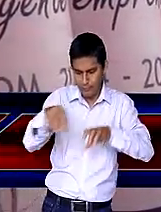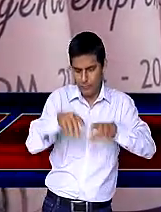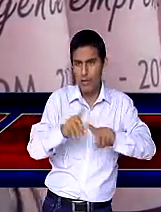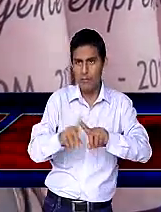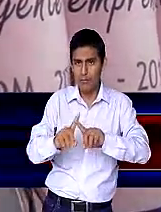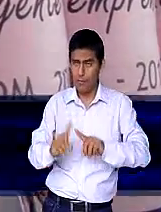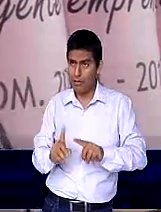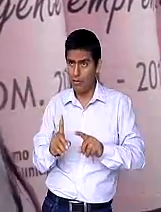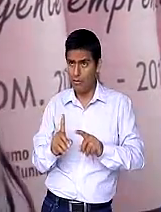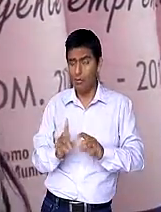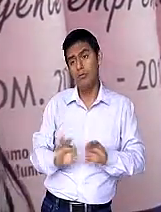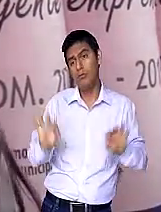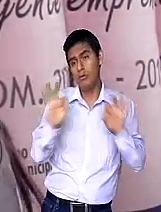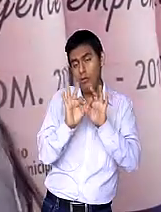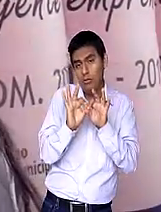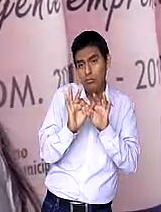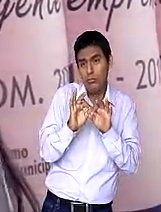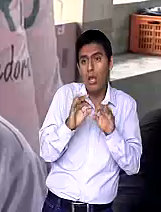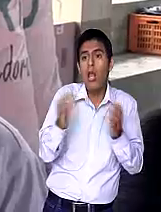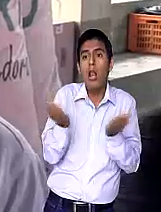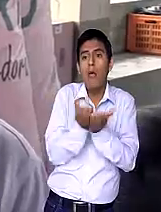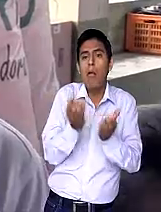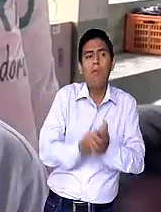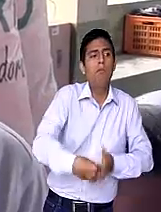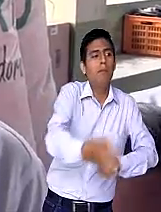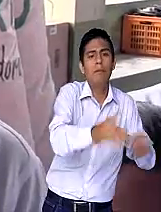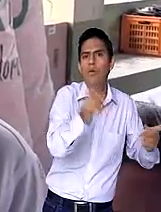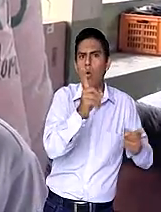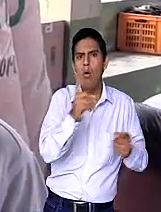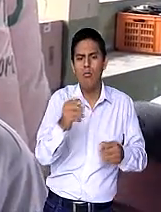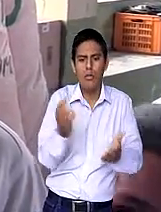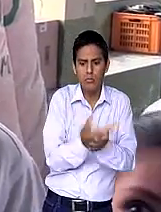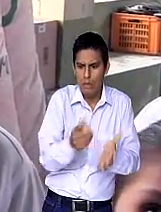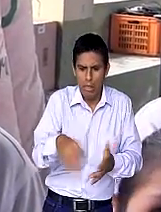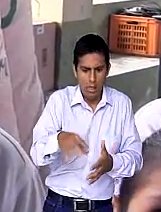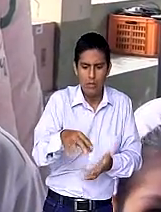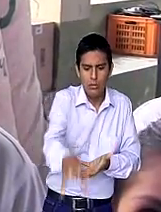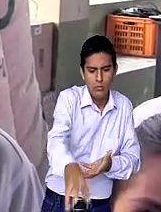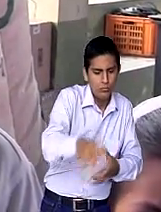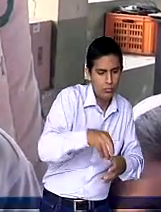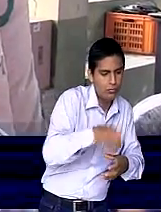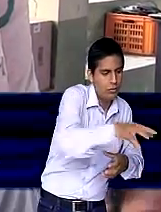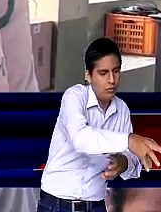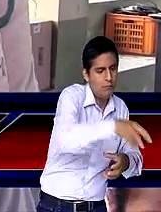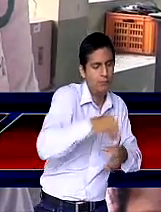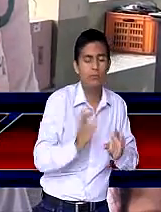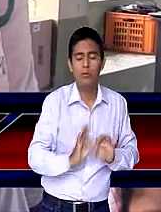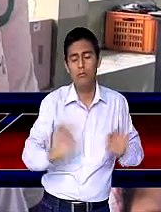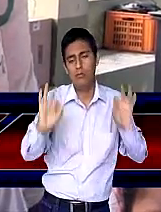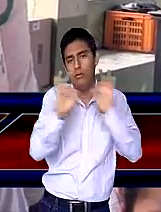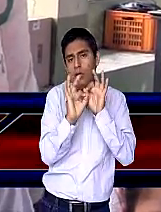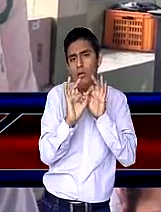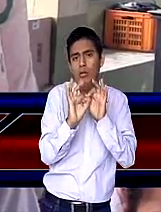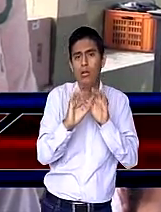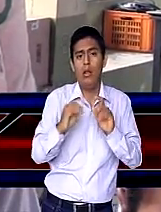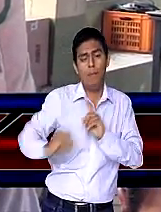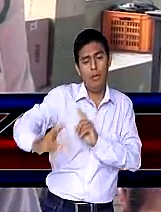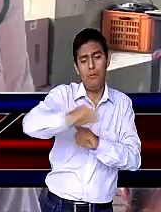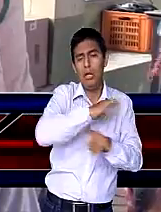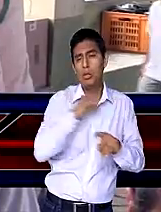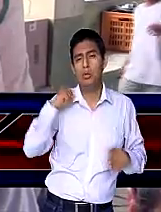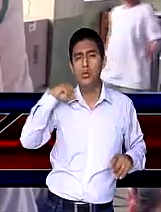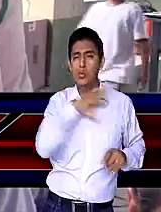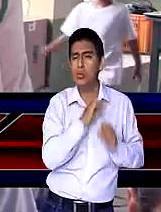boten en escuela solo en los tachos de basura. Que la recojan porque nuestro medio ambiente no puede aguantar esa basura.